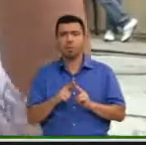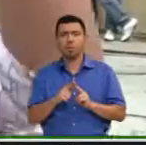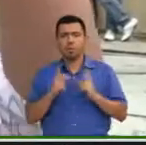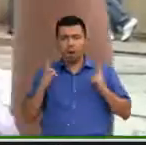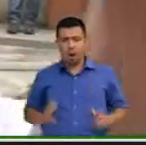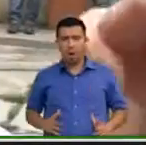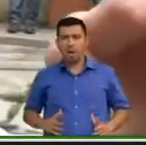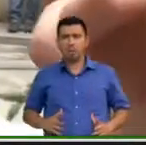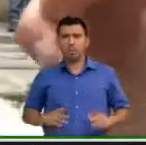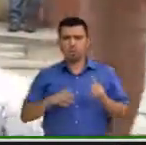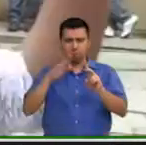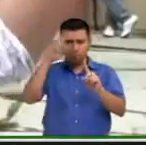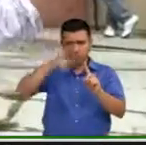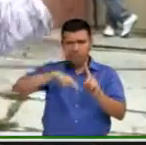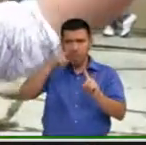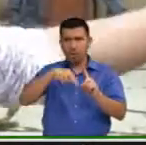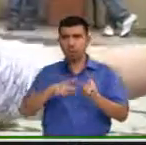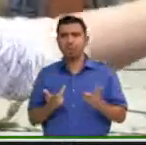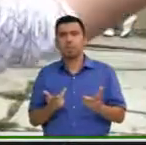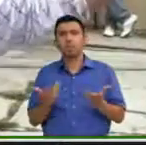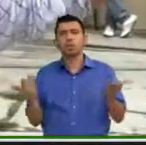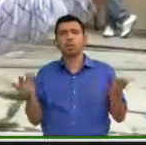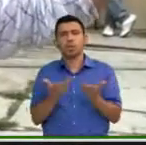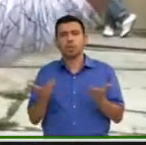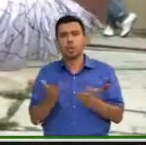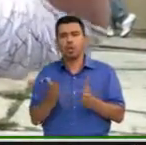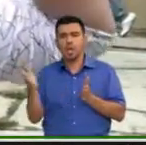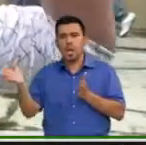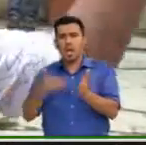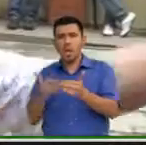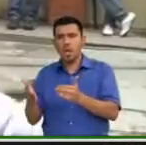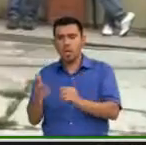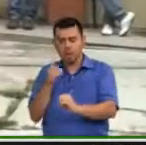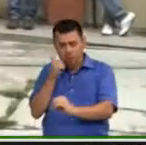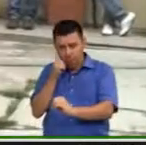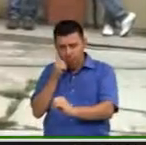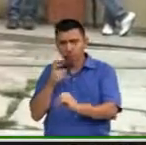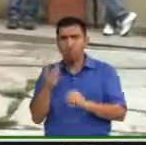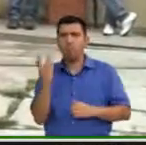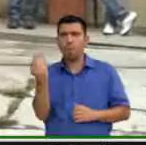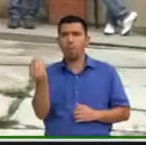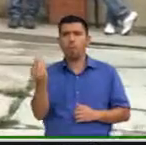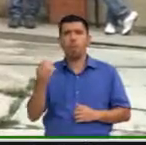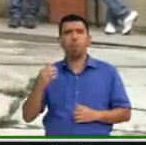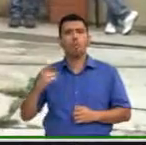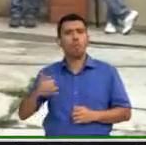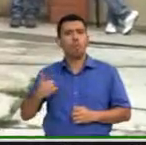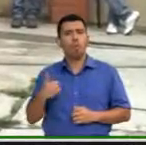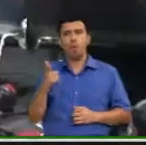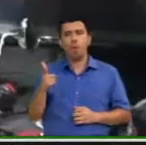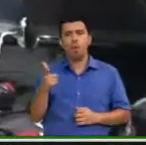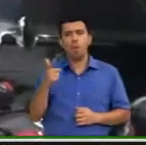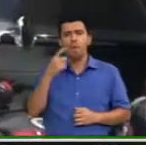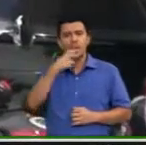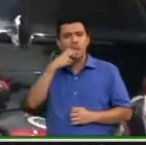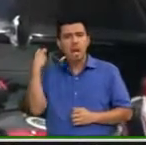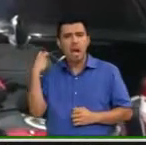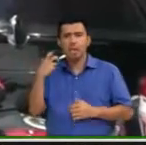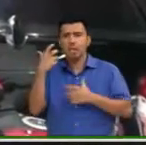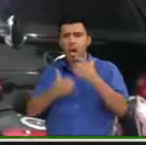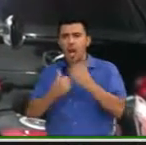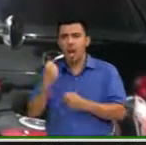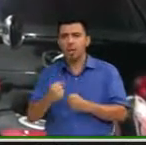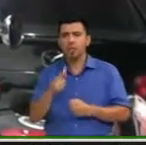no tenemos acá un equipo para lo es para los muchachos de producción de leche y carne el